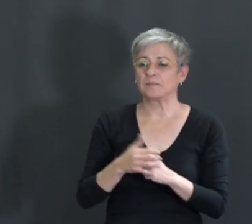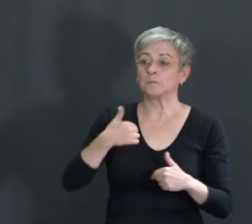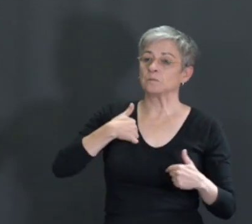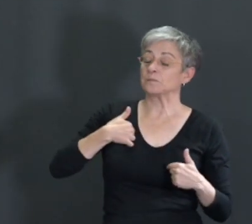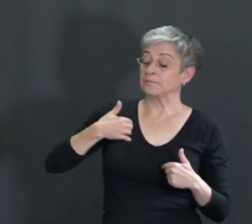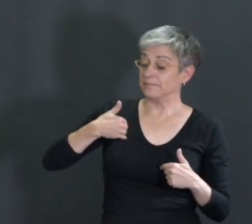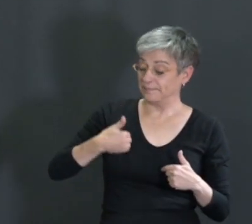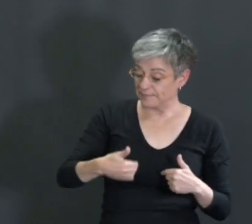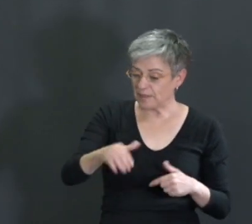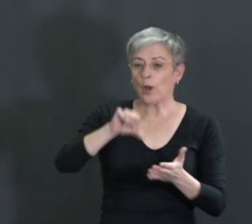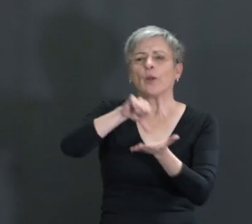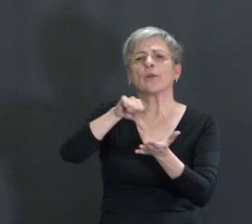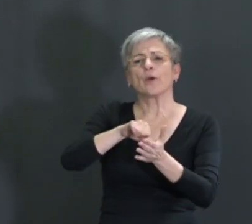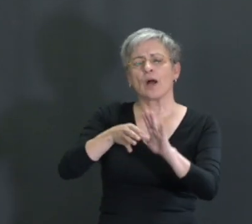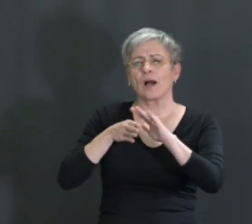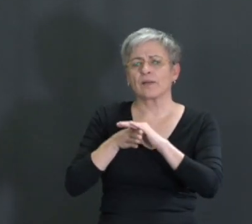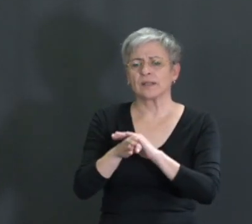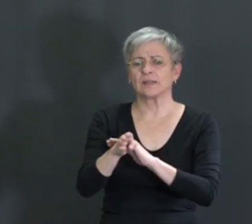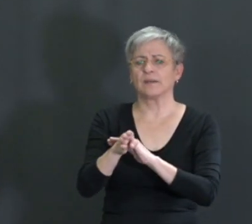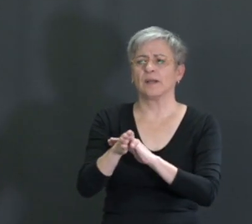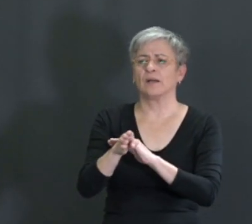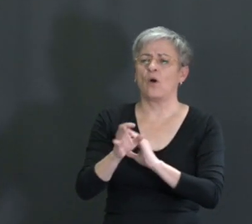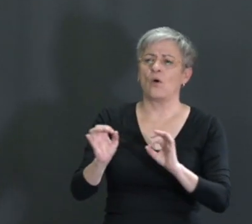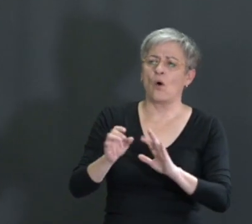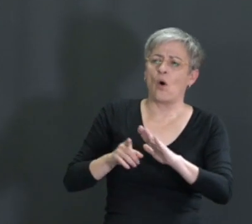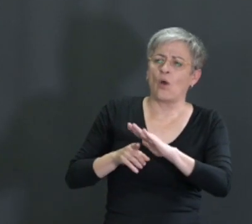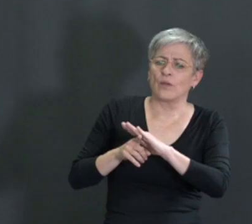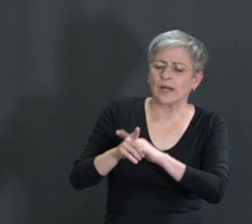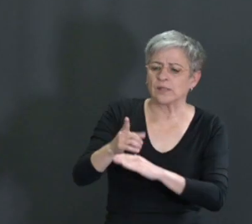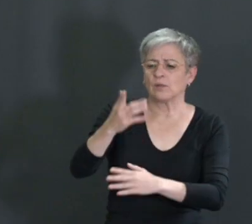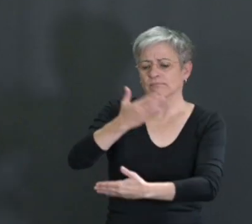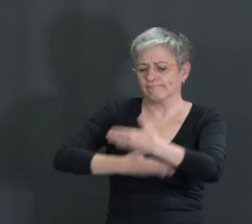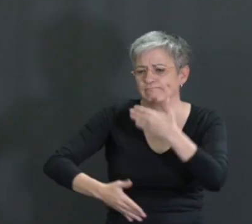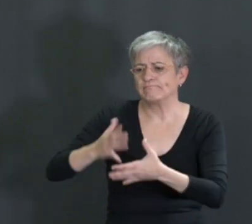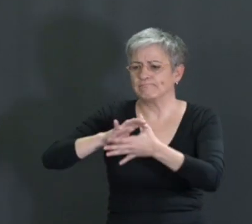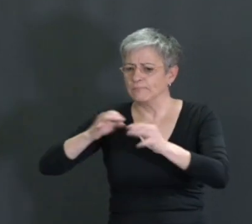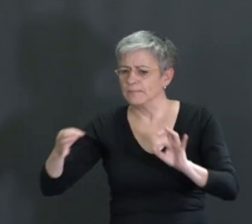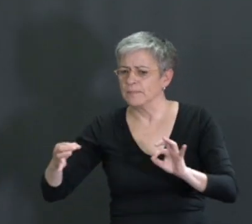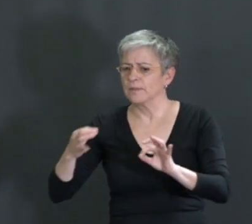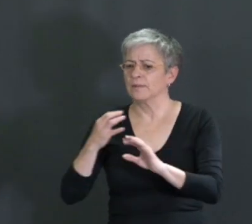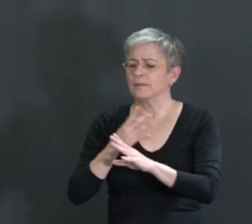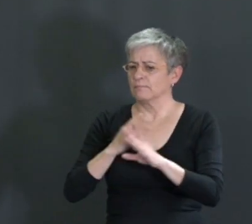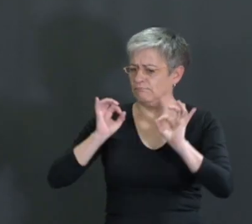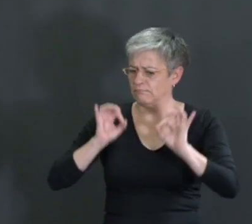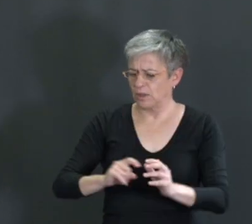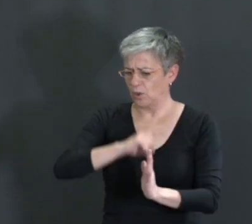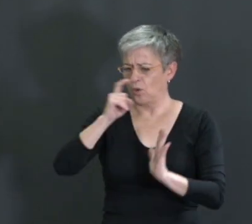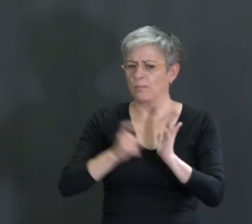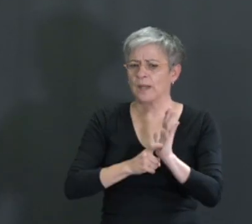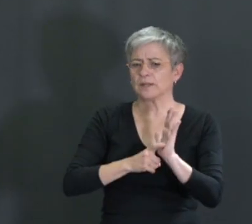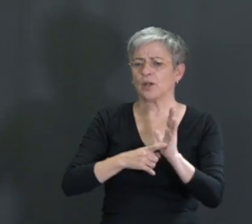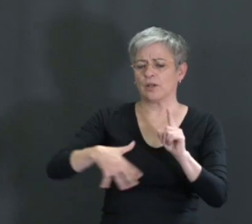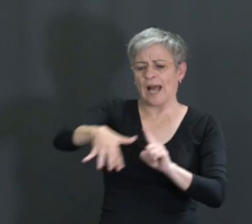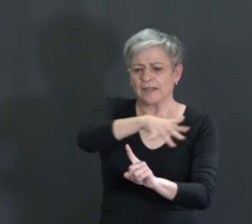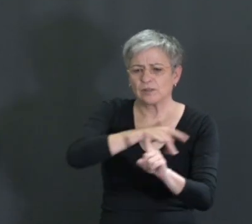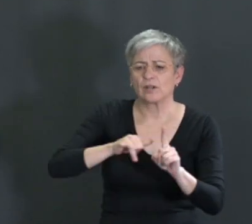ciudad accesible, de desarrollo de unos Juegos Paralímpicos en su integridad, con todos los entornos,